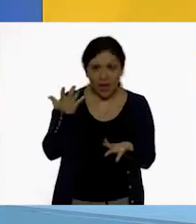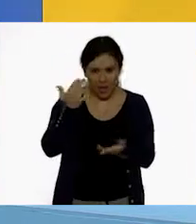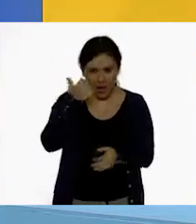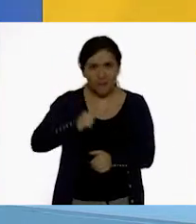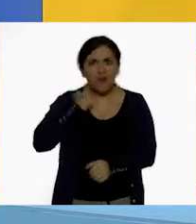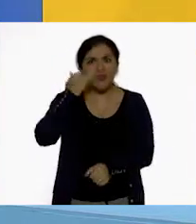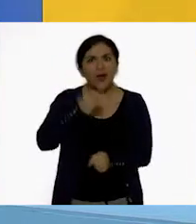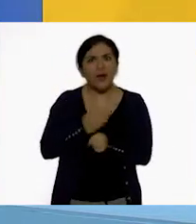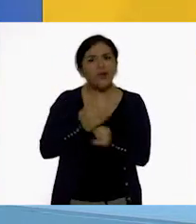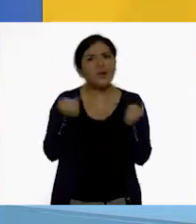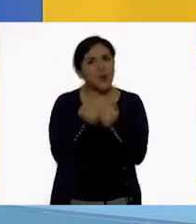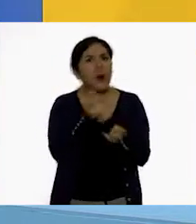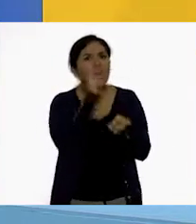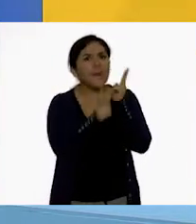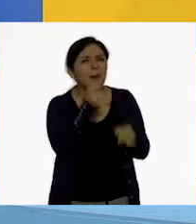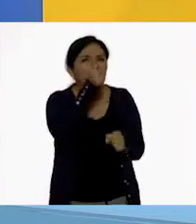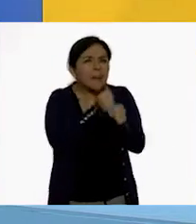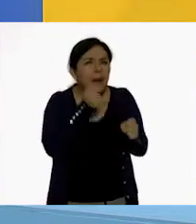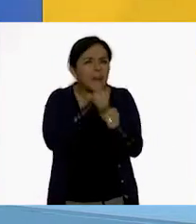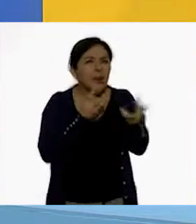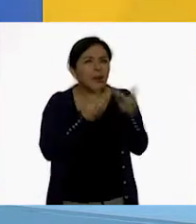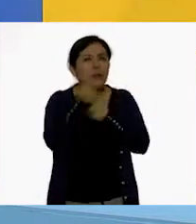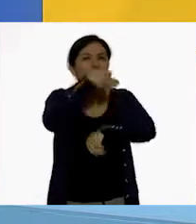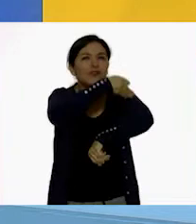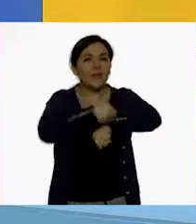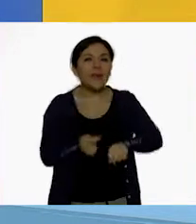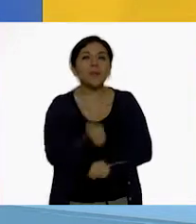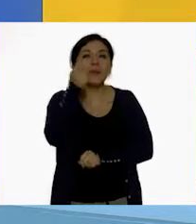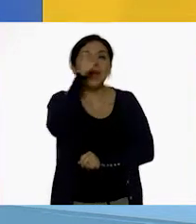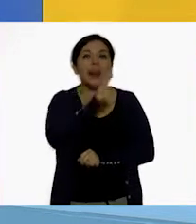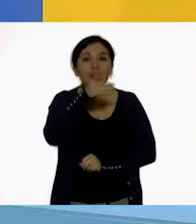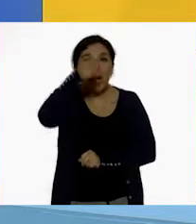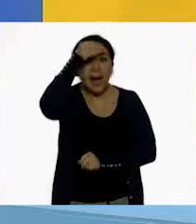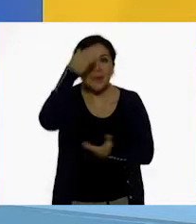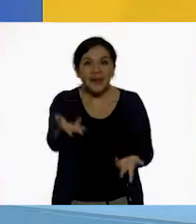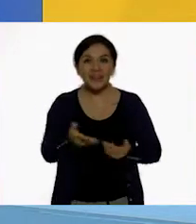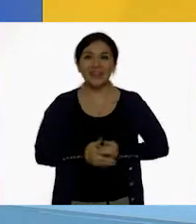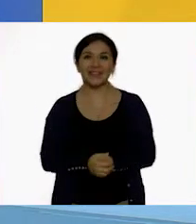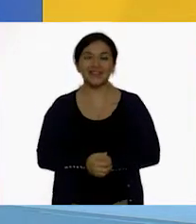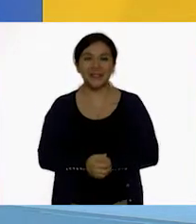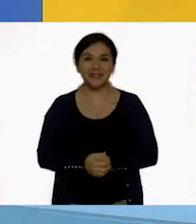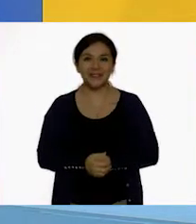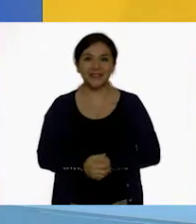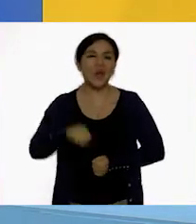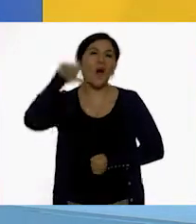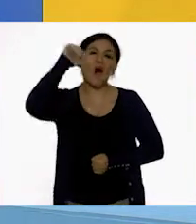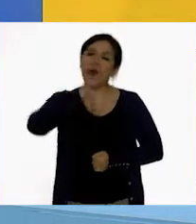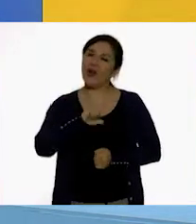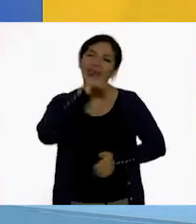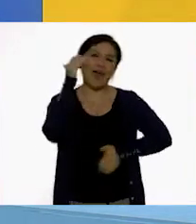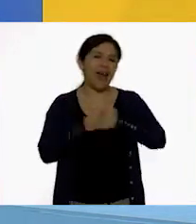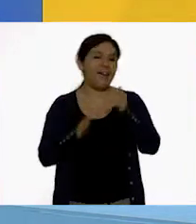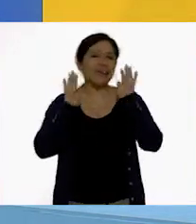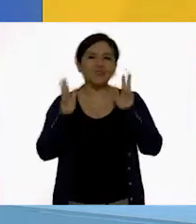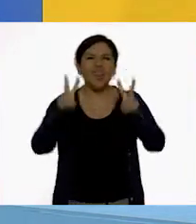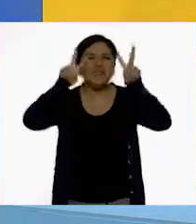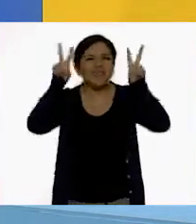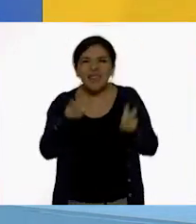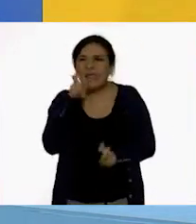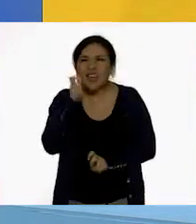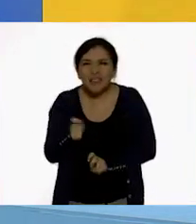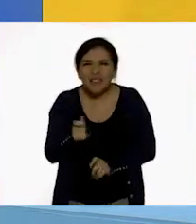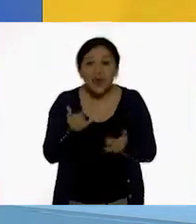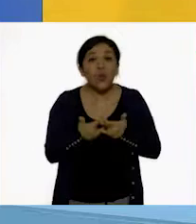indígena, aprovecha este momento para practicarla y platica con tu familia en tu lengua materna. Por hoy hemos terminado con